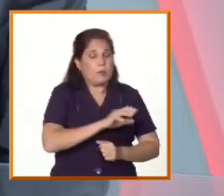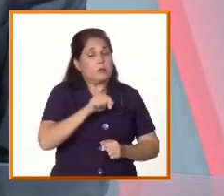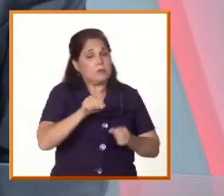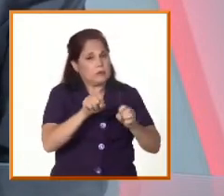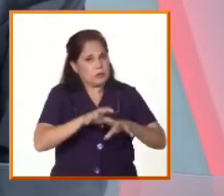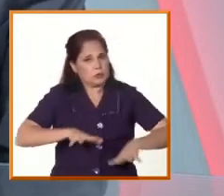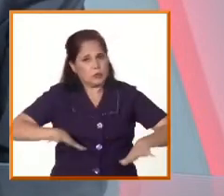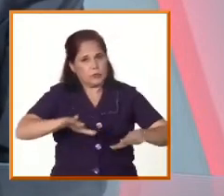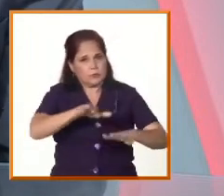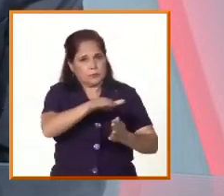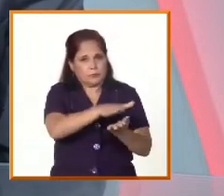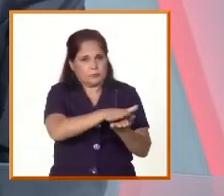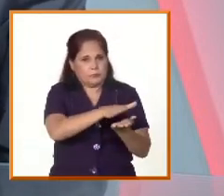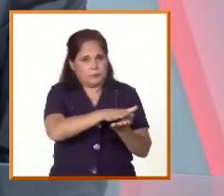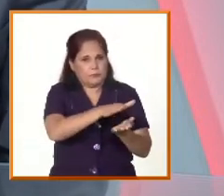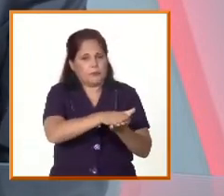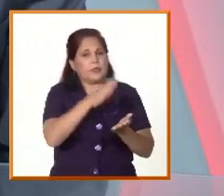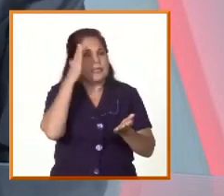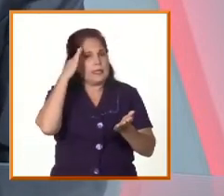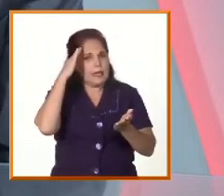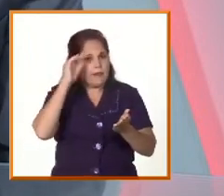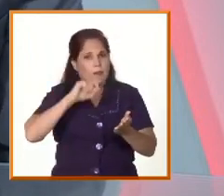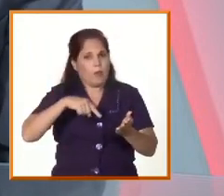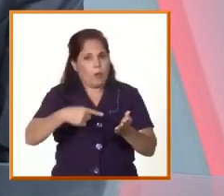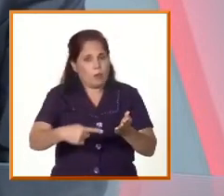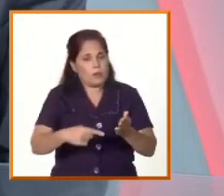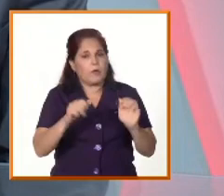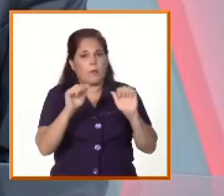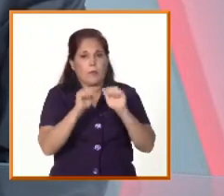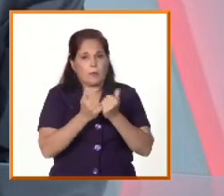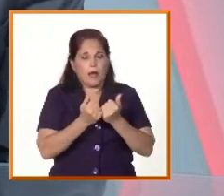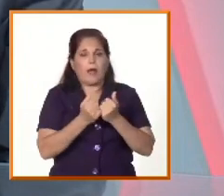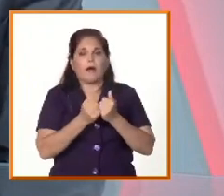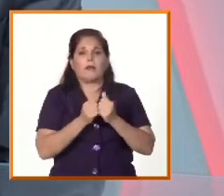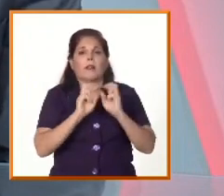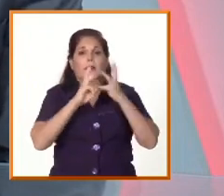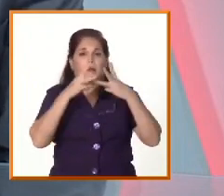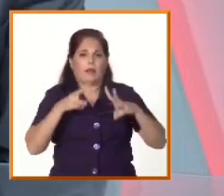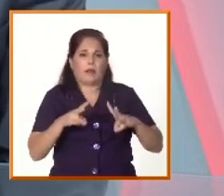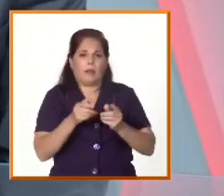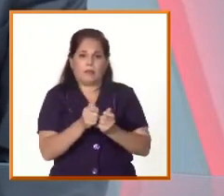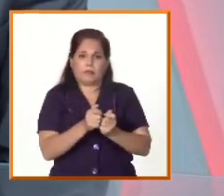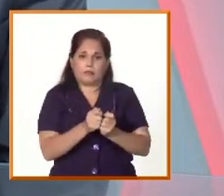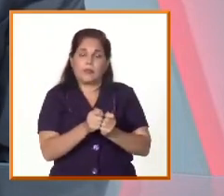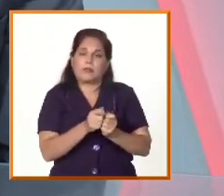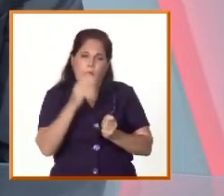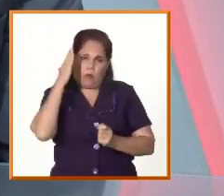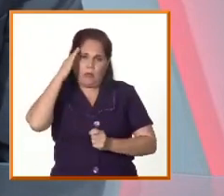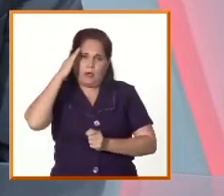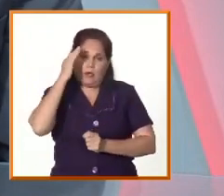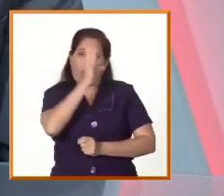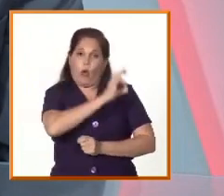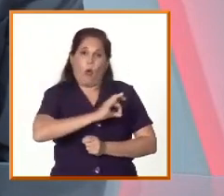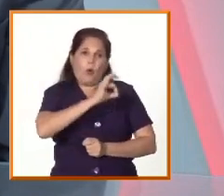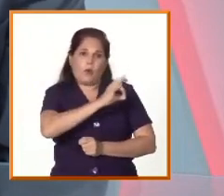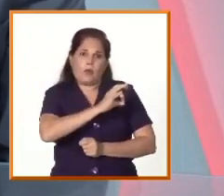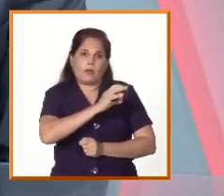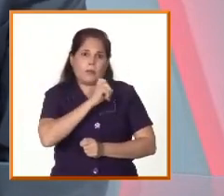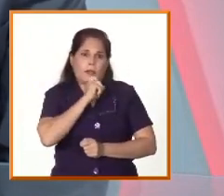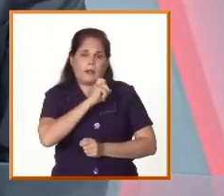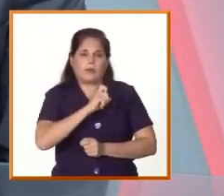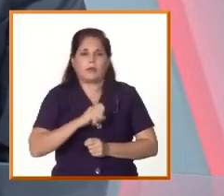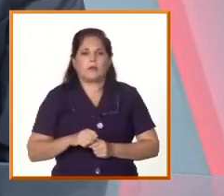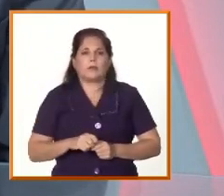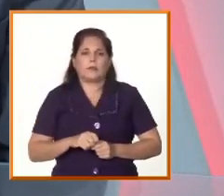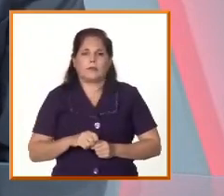siendo un tema pendiente estamos al tanto de todas las opiniones nos escribe mucho la población y estamos al tanto ahora